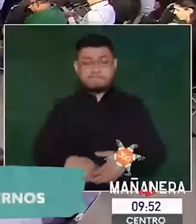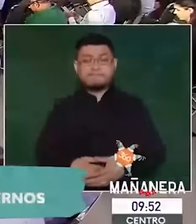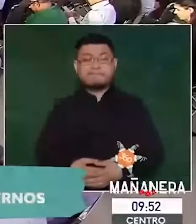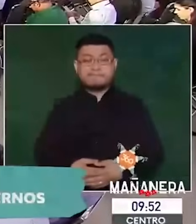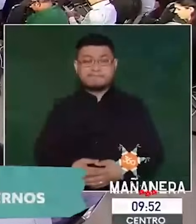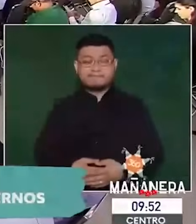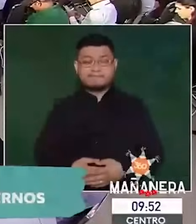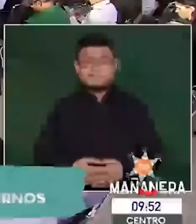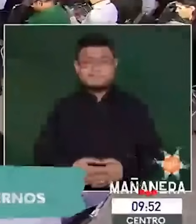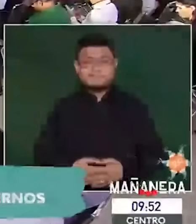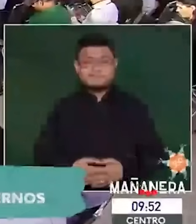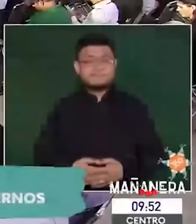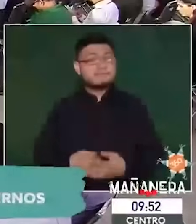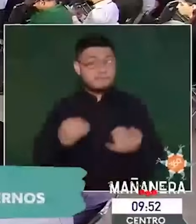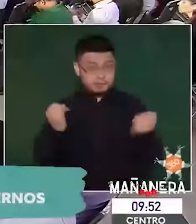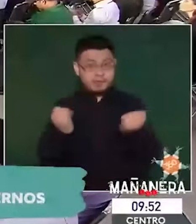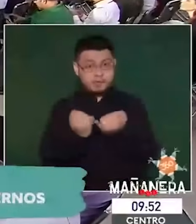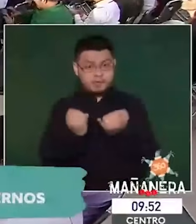por,